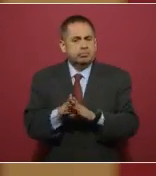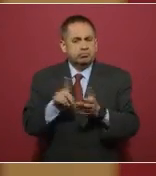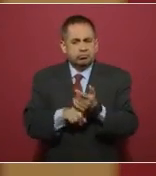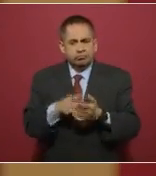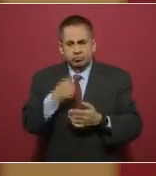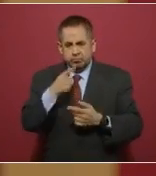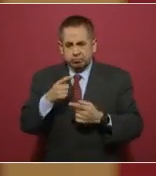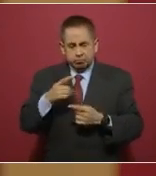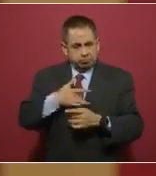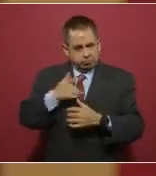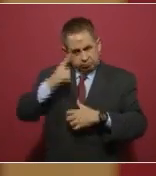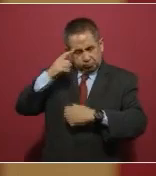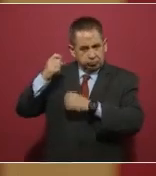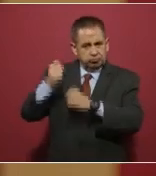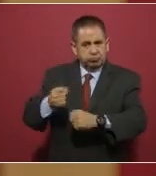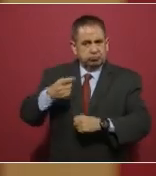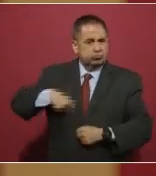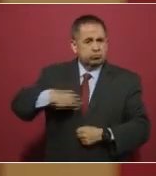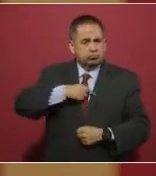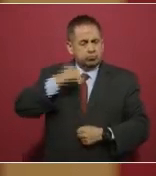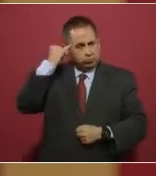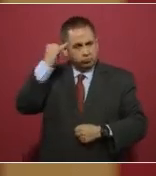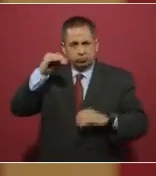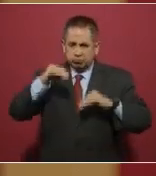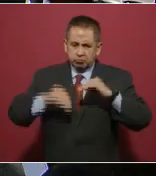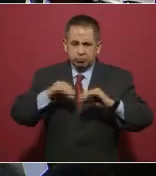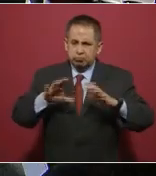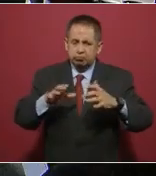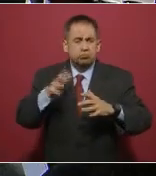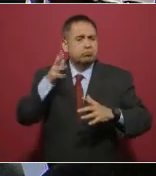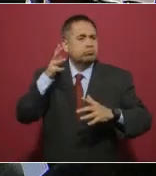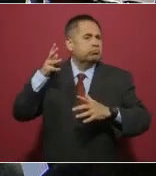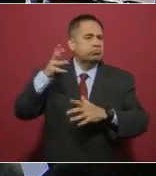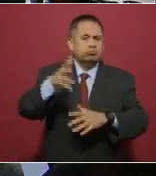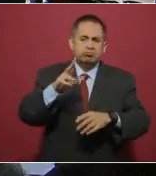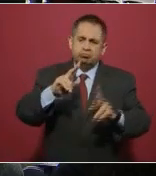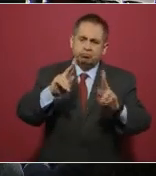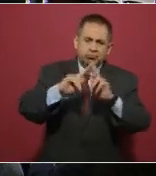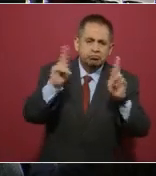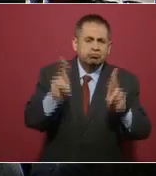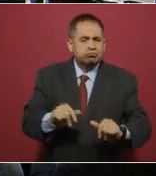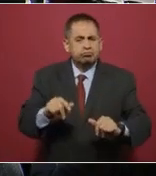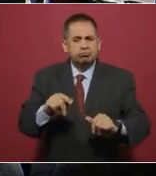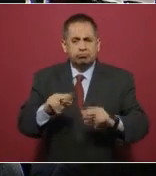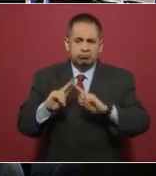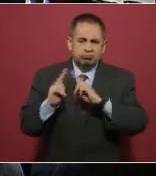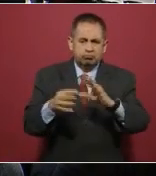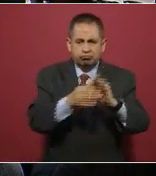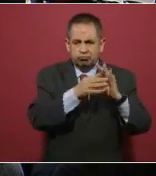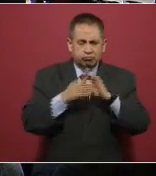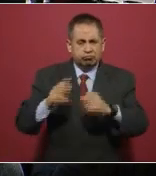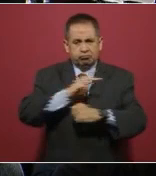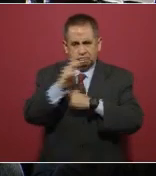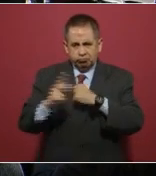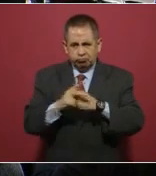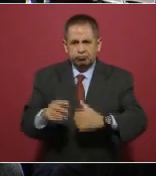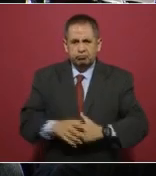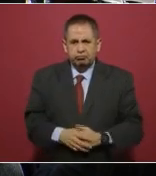de consolidar nuestra estrategia y garantizar la paz y la tranquilidad en el